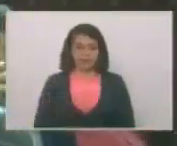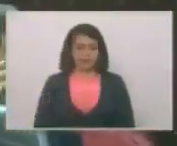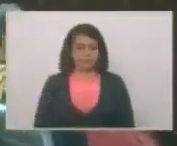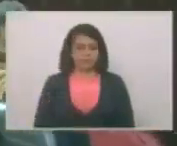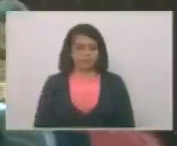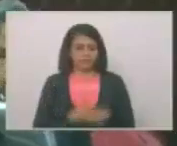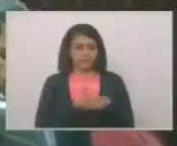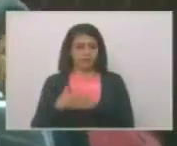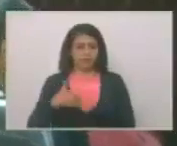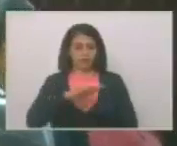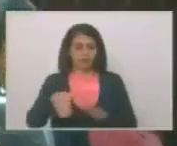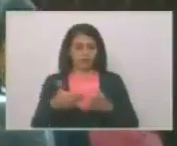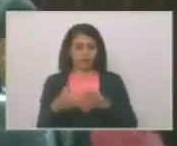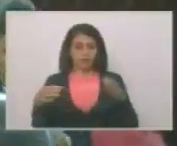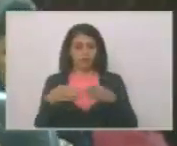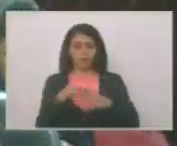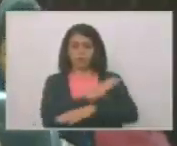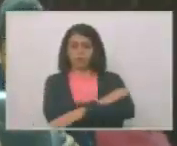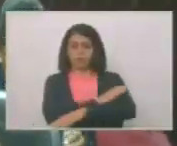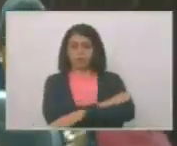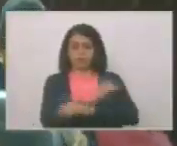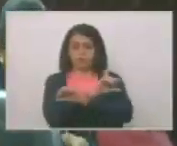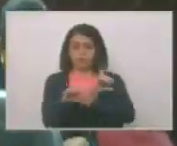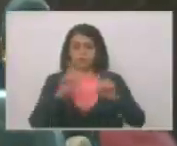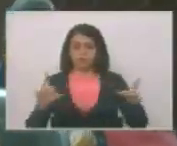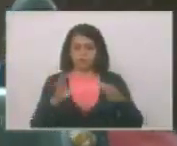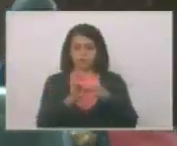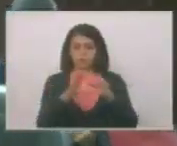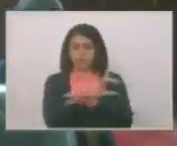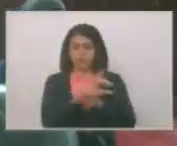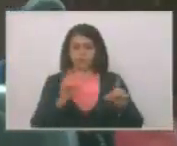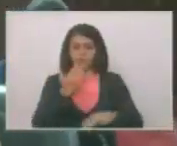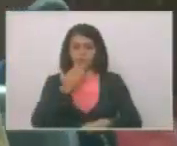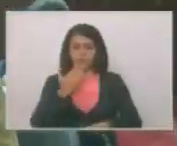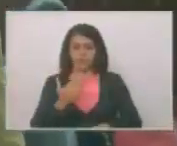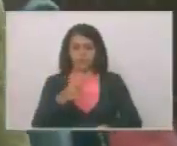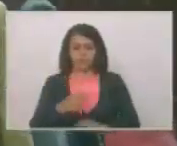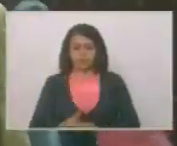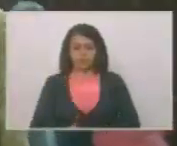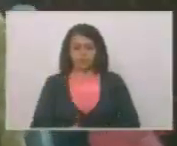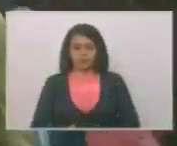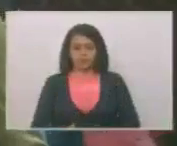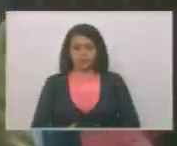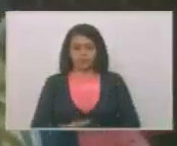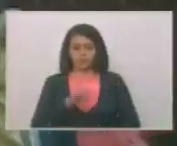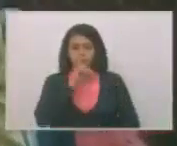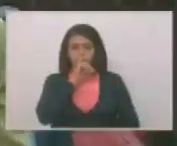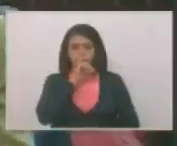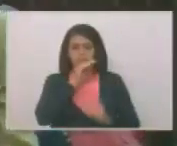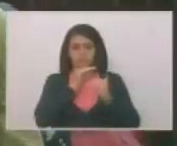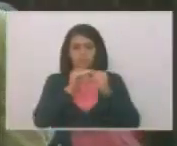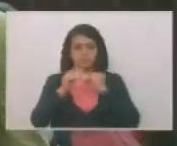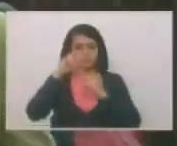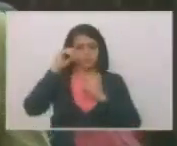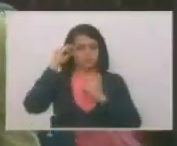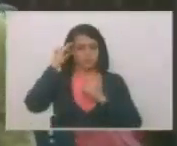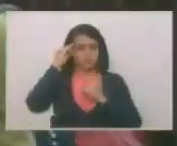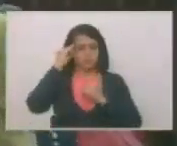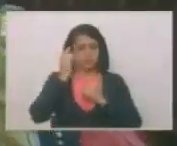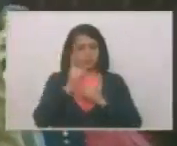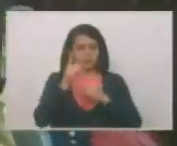Quiero, en nombre de la bancada de la oposición democrática, de la Alianza Democrática, solicitar un minuto de silencio en la memoria del primer